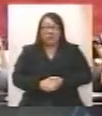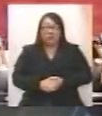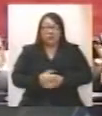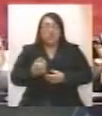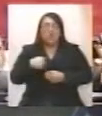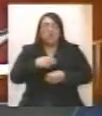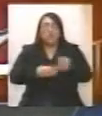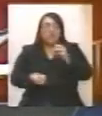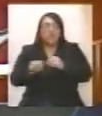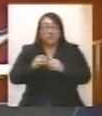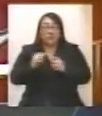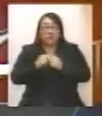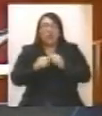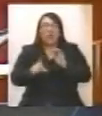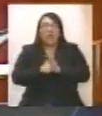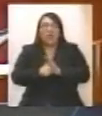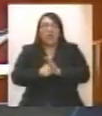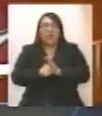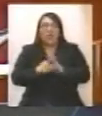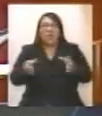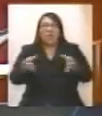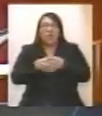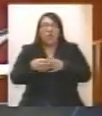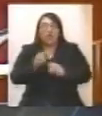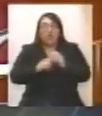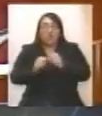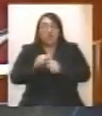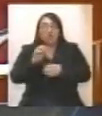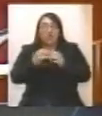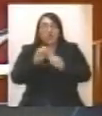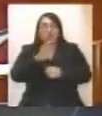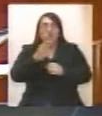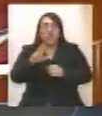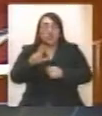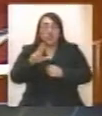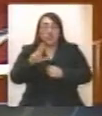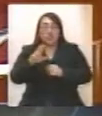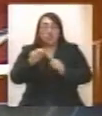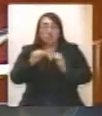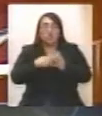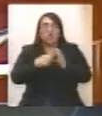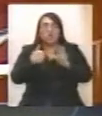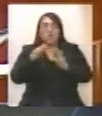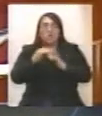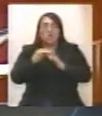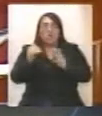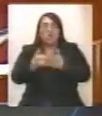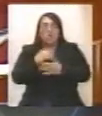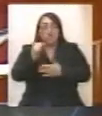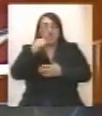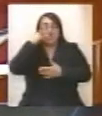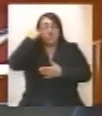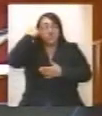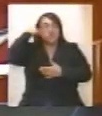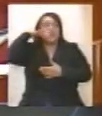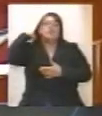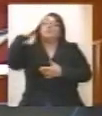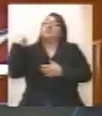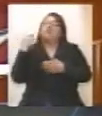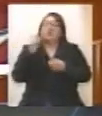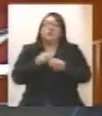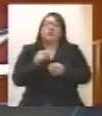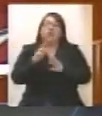Implementaremos la ley contra el crimen organizado con un presupuesto de 43,6 millones de nuevos soles, fijando las